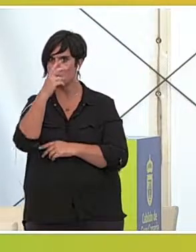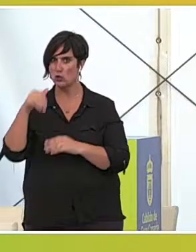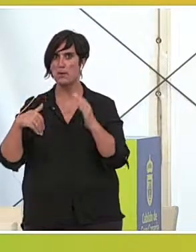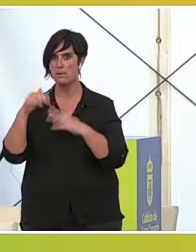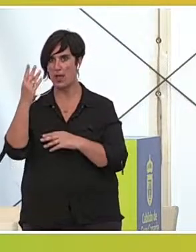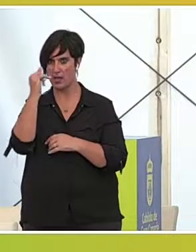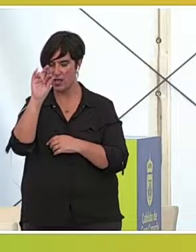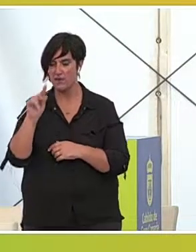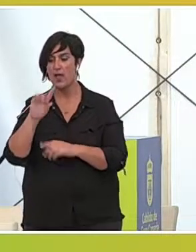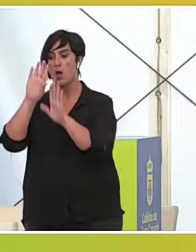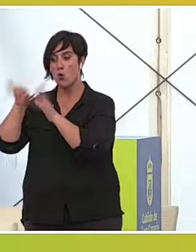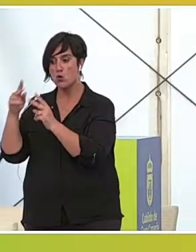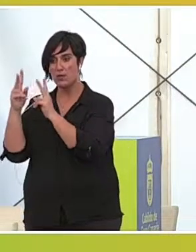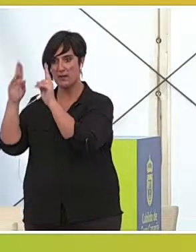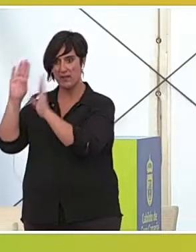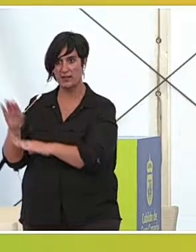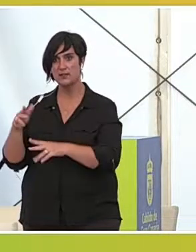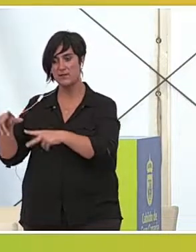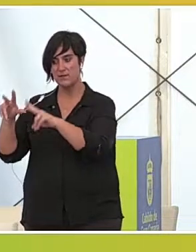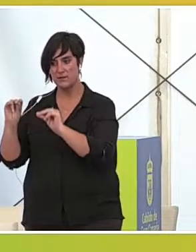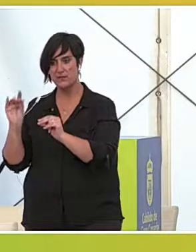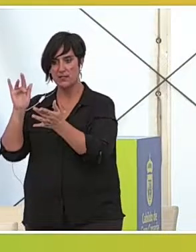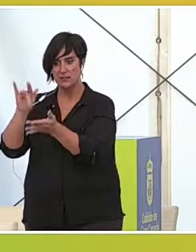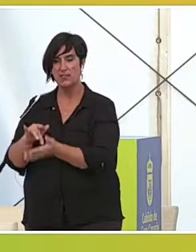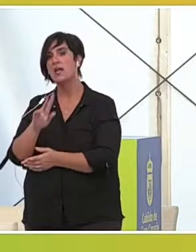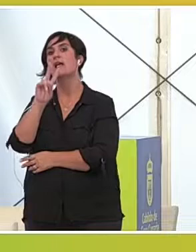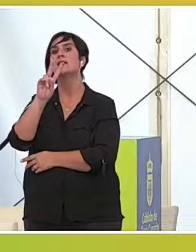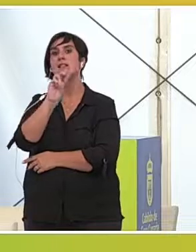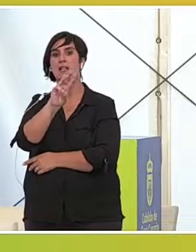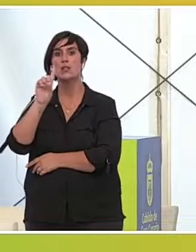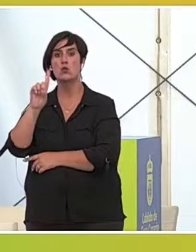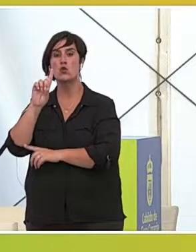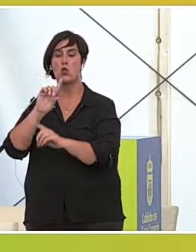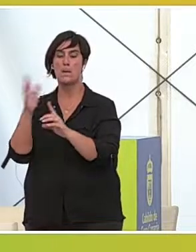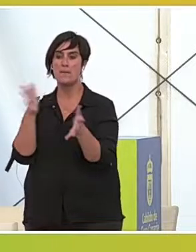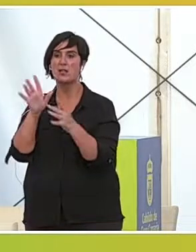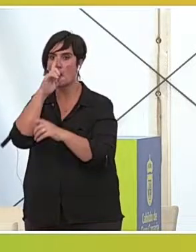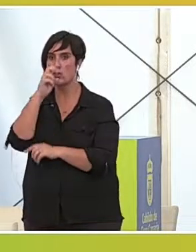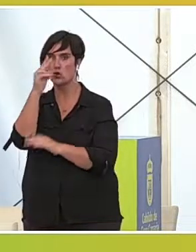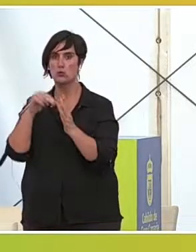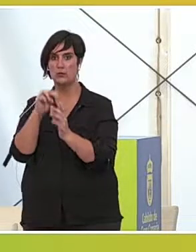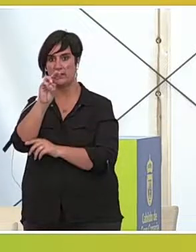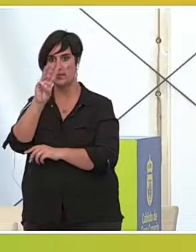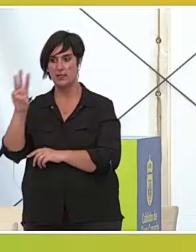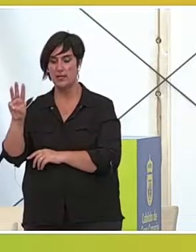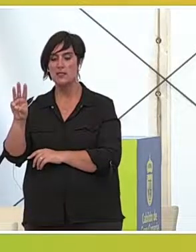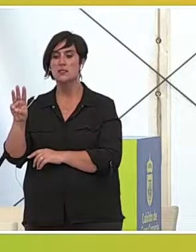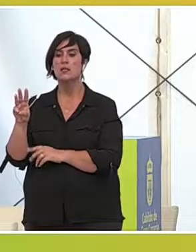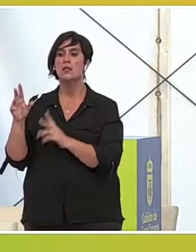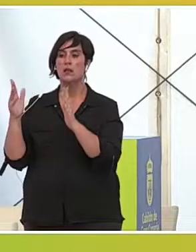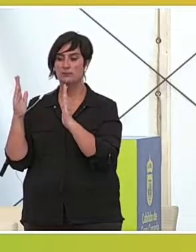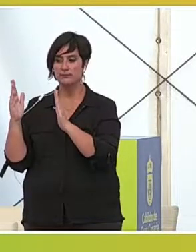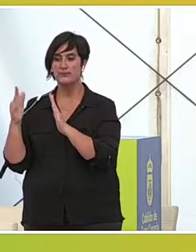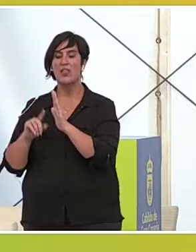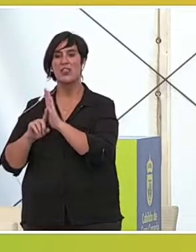fase, que finalizaría el 31 de marzo del 2023, es la de